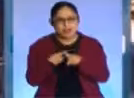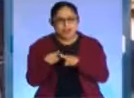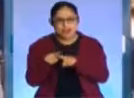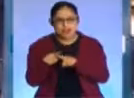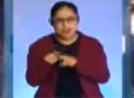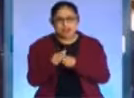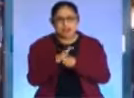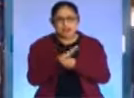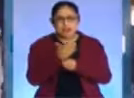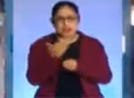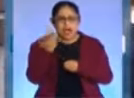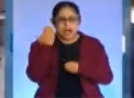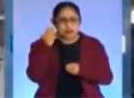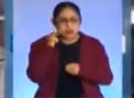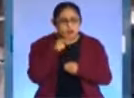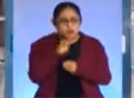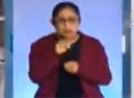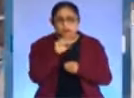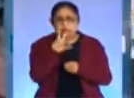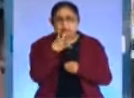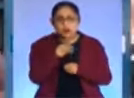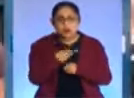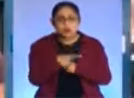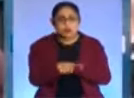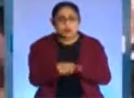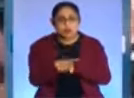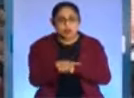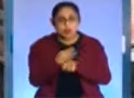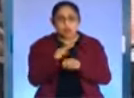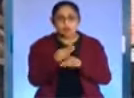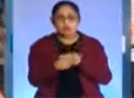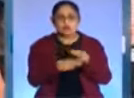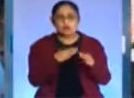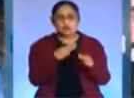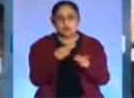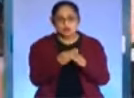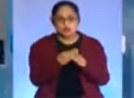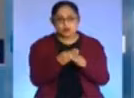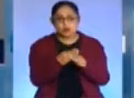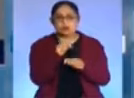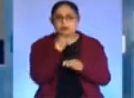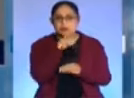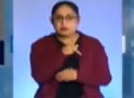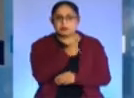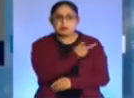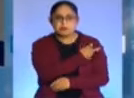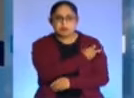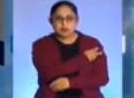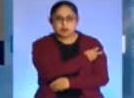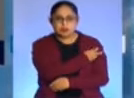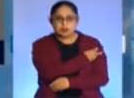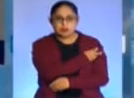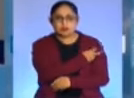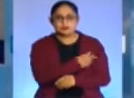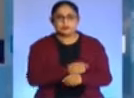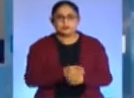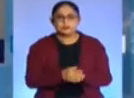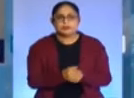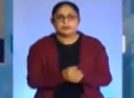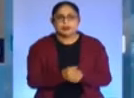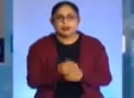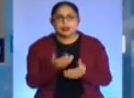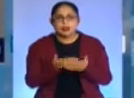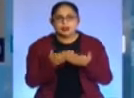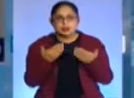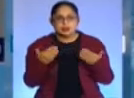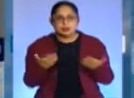considerarse antes de saber si esta pondrá o no en jaque al mundo y a los ya vacunados. Realmente de lo que se